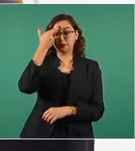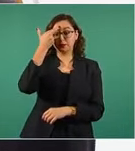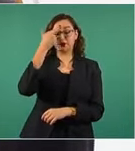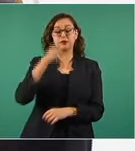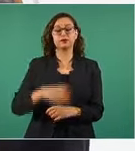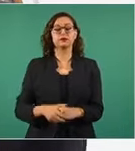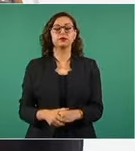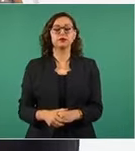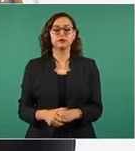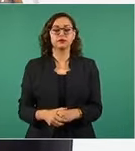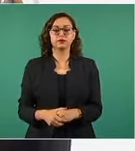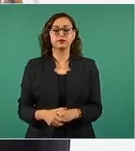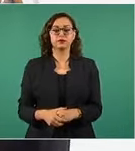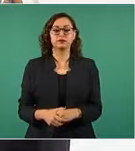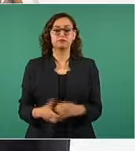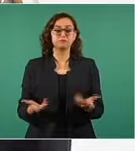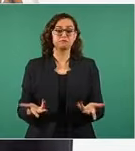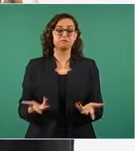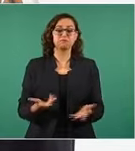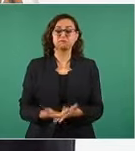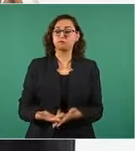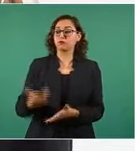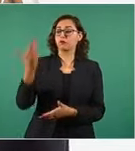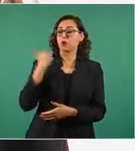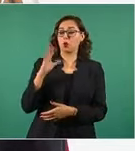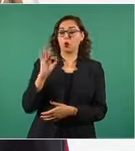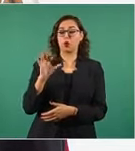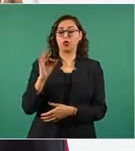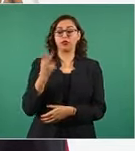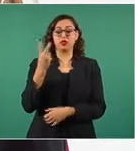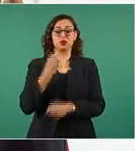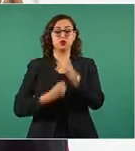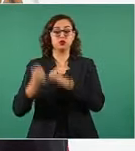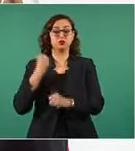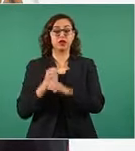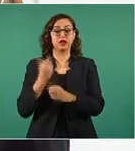desde hace 42 años,